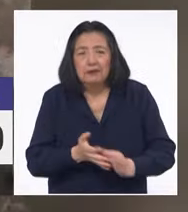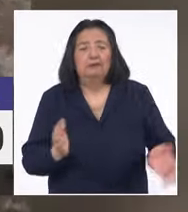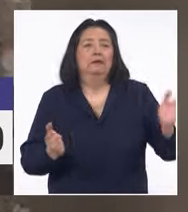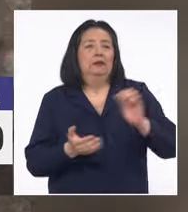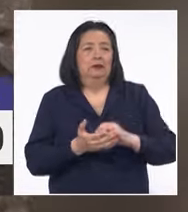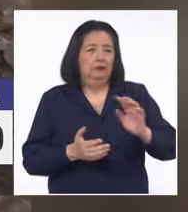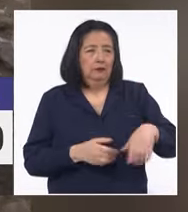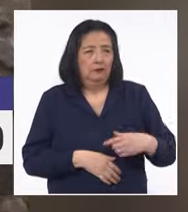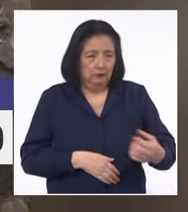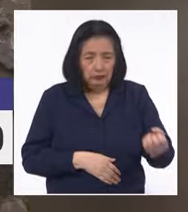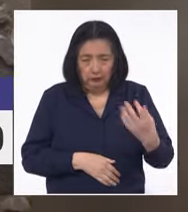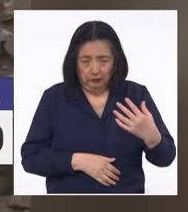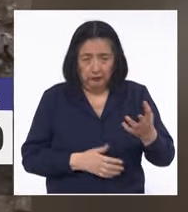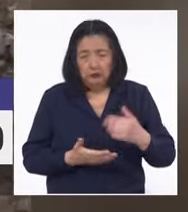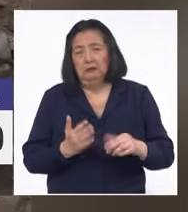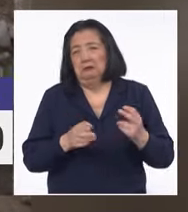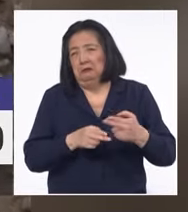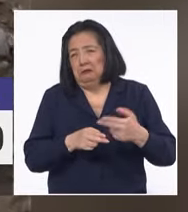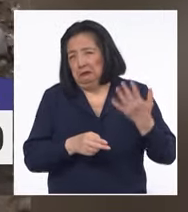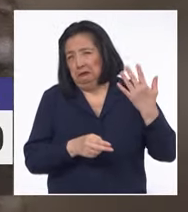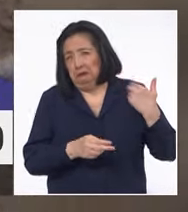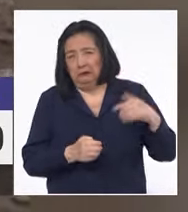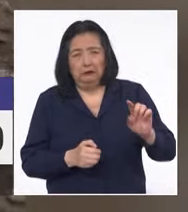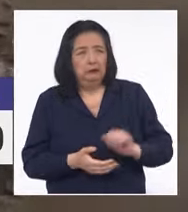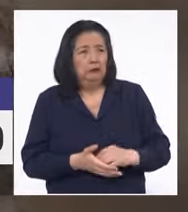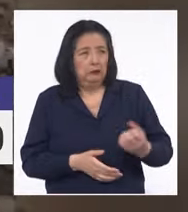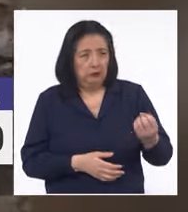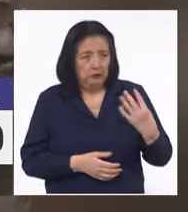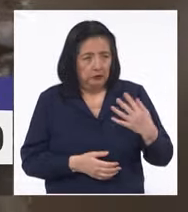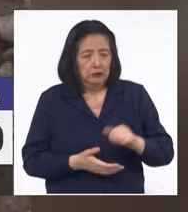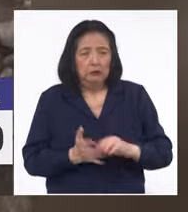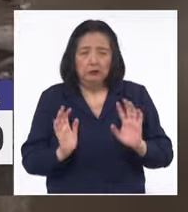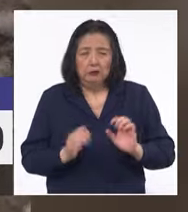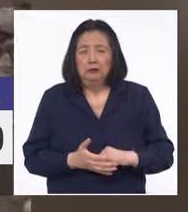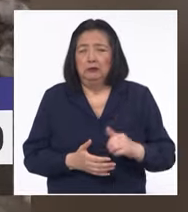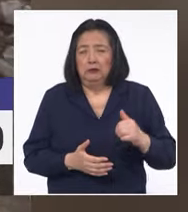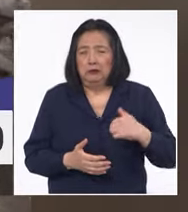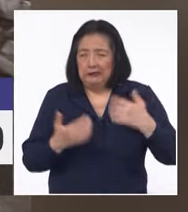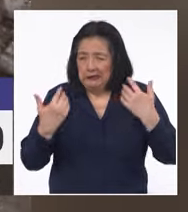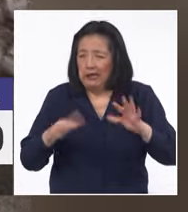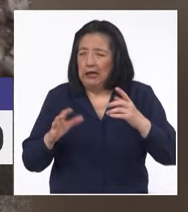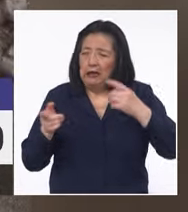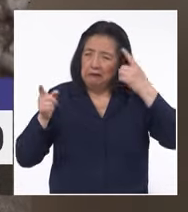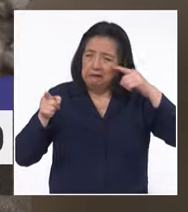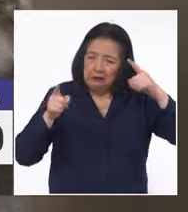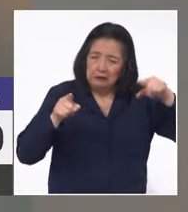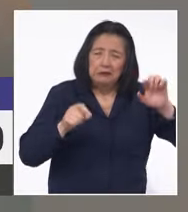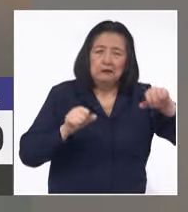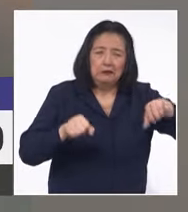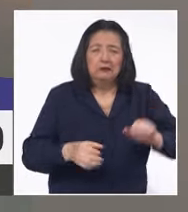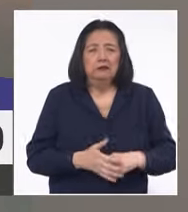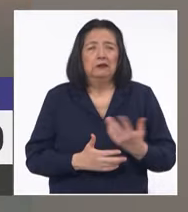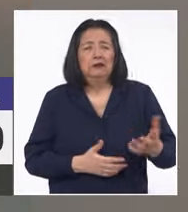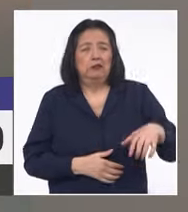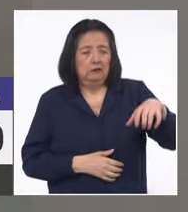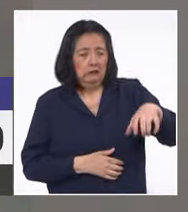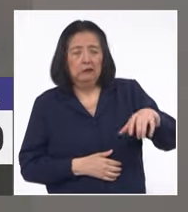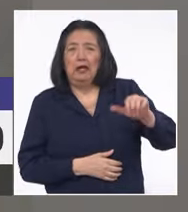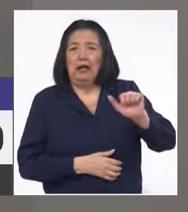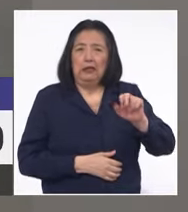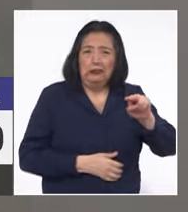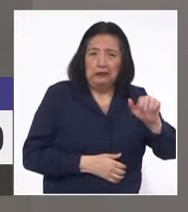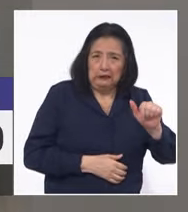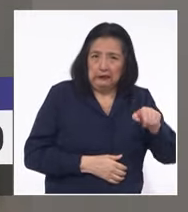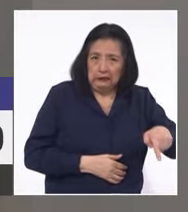como nos lo indicó hace unos momentos. Se estaba ya coordinando con la Autoridad Nacional del Agua para que se